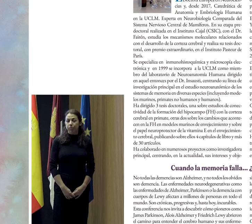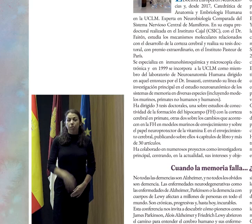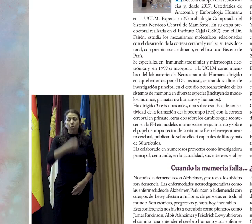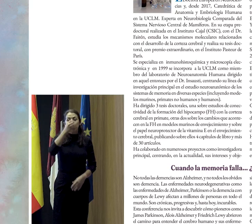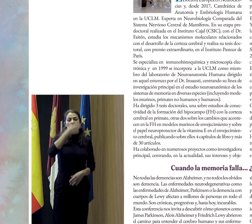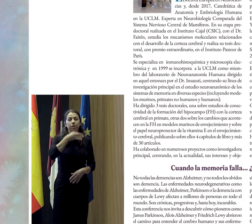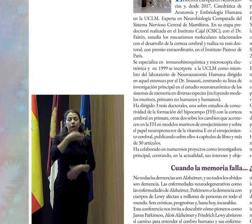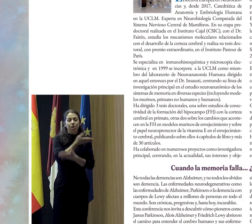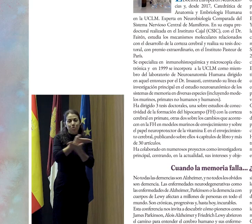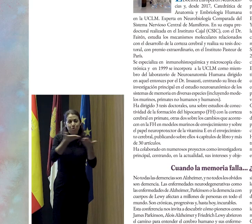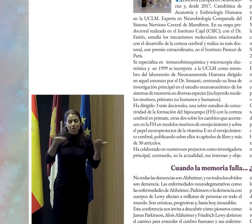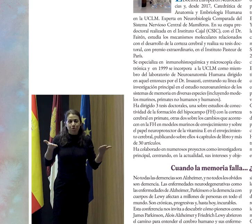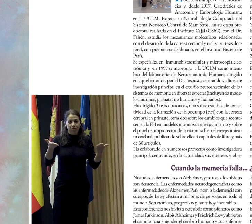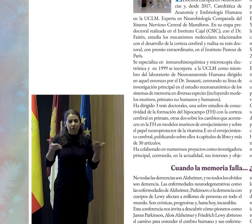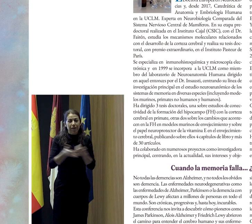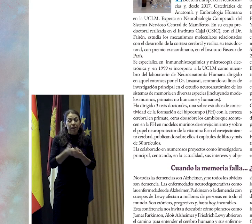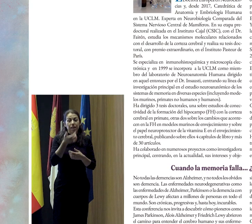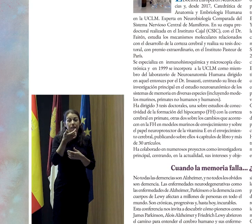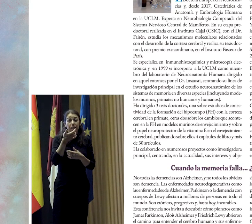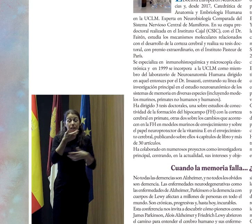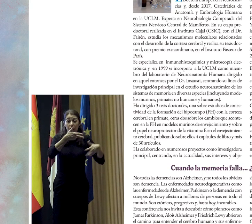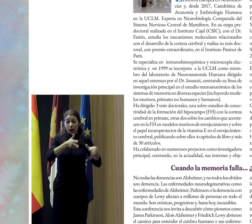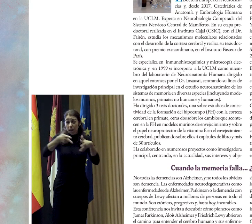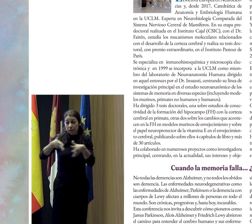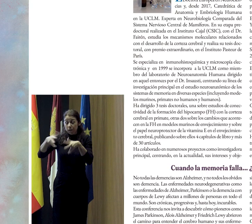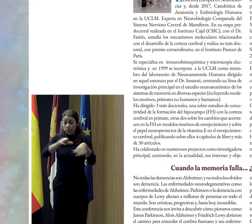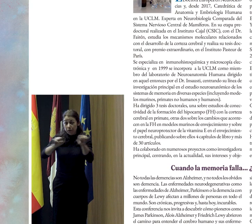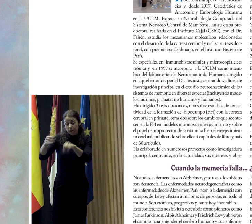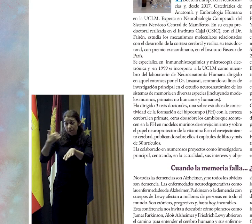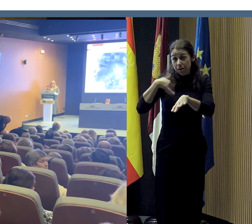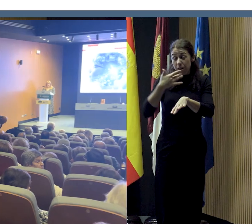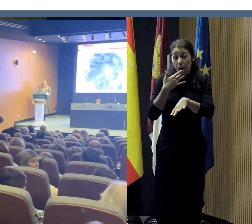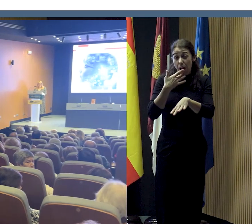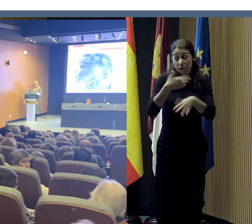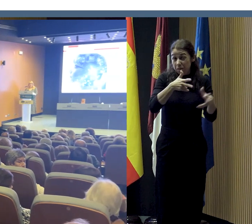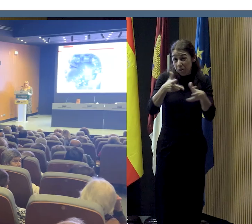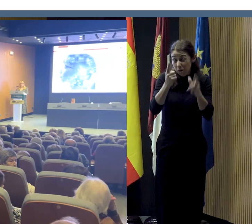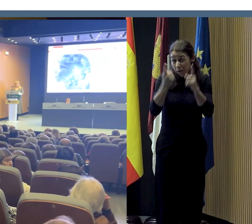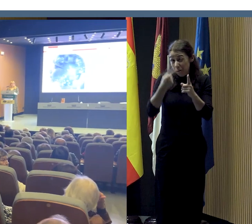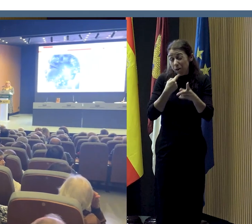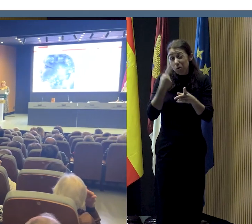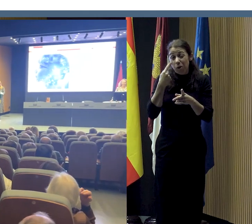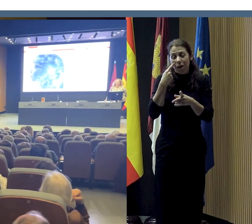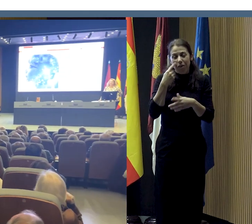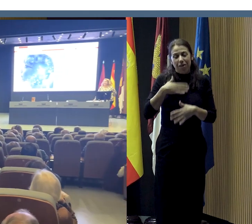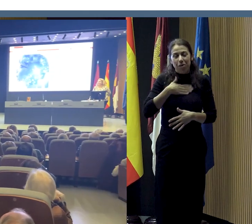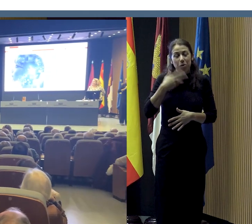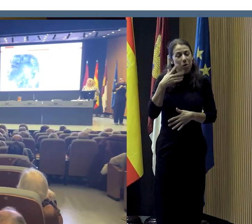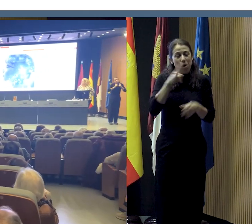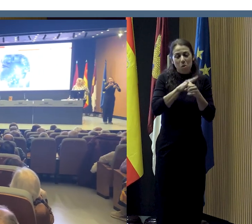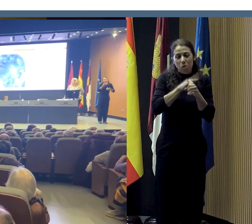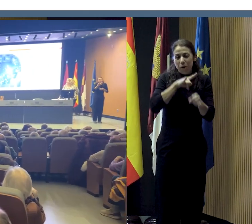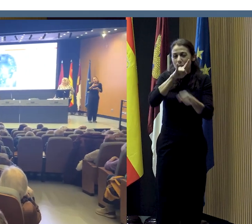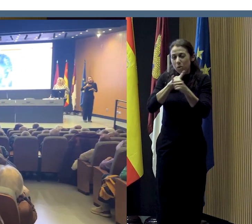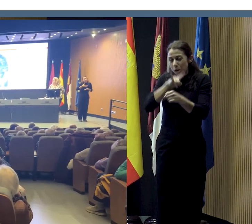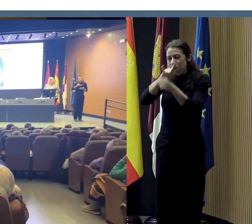Muy buenas tardes a todos. Si van tomando ya asiento los pocos que quedan libres, da gusto ver cómo lunes tras lunes